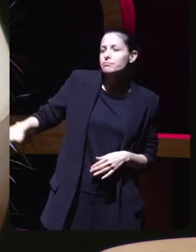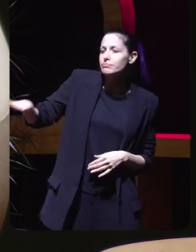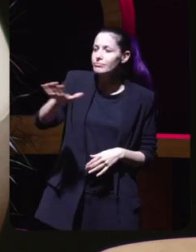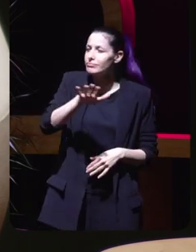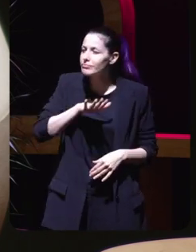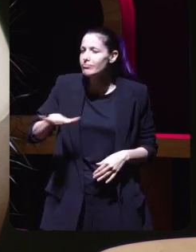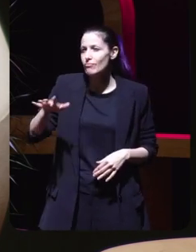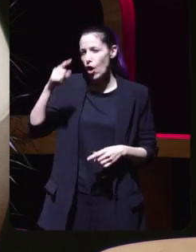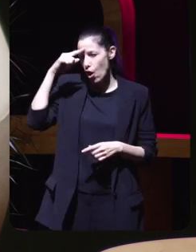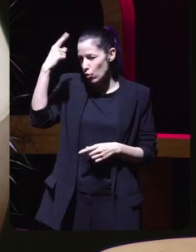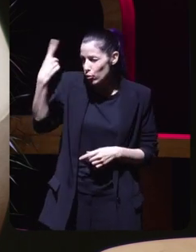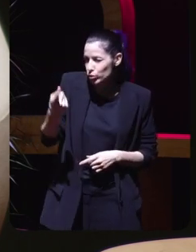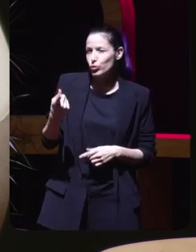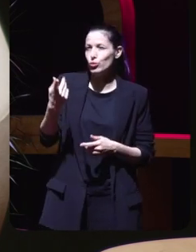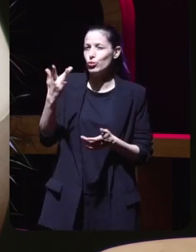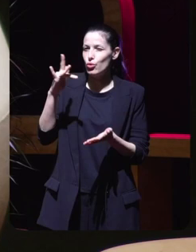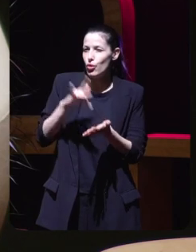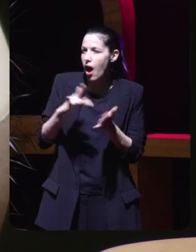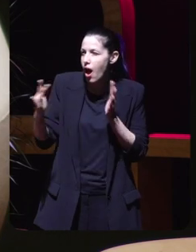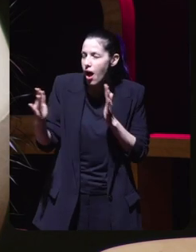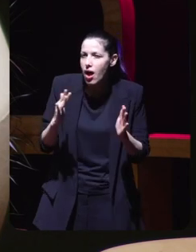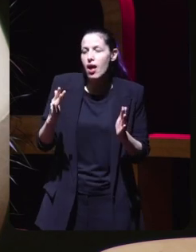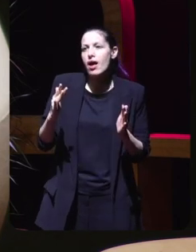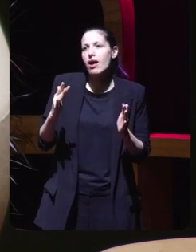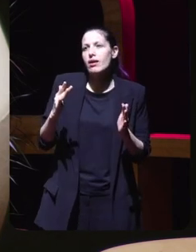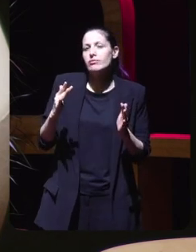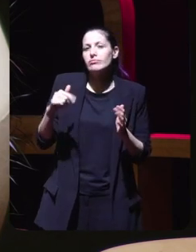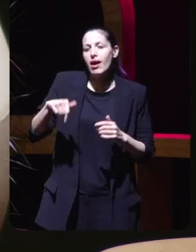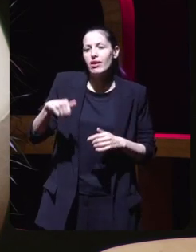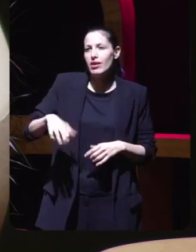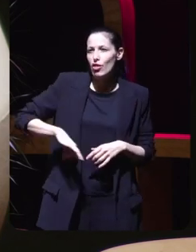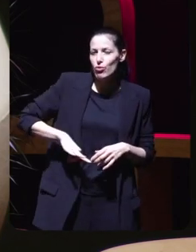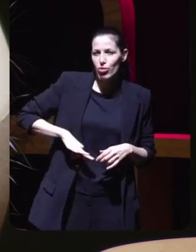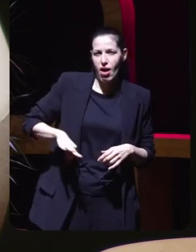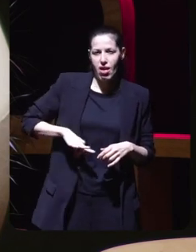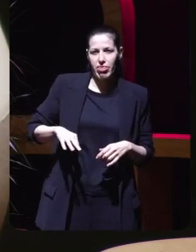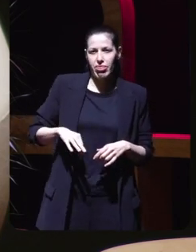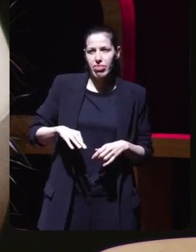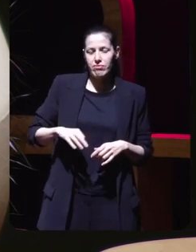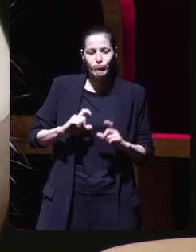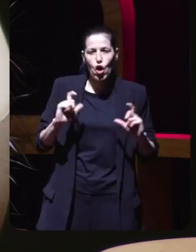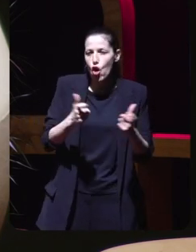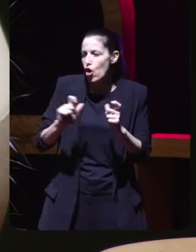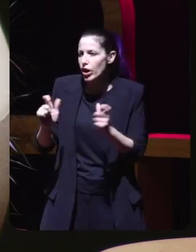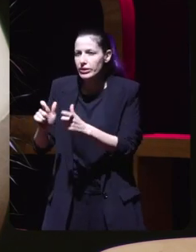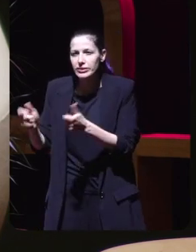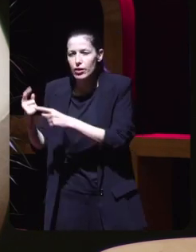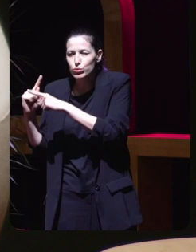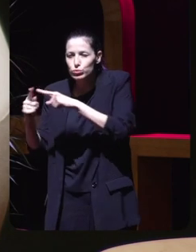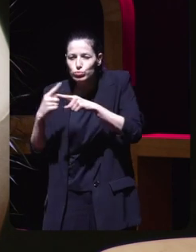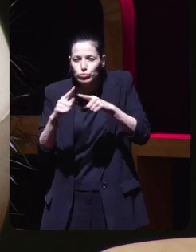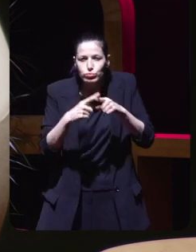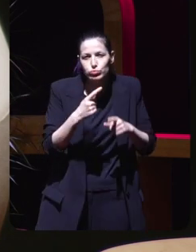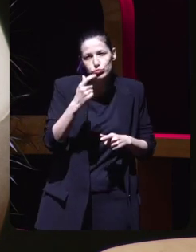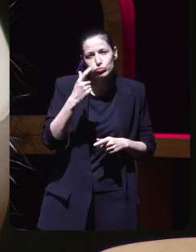ha conlleva cultura de toda una ciudad de que hubo Pues a todos esos colectivos de estas ciudades es un espacio que tengo